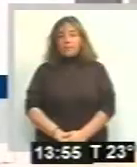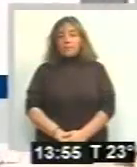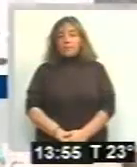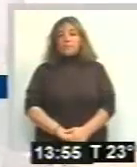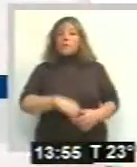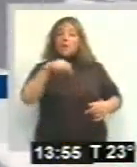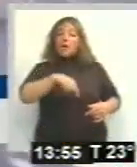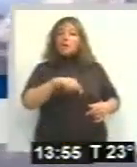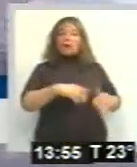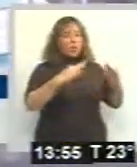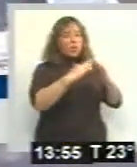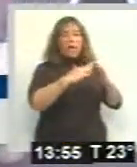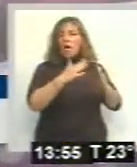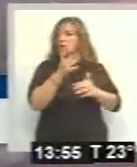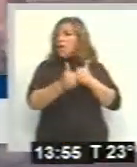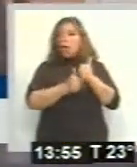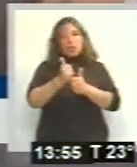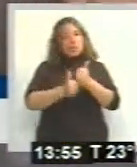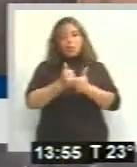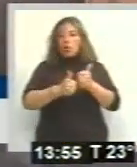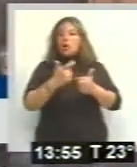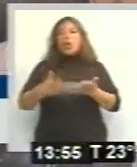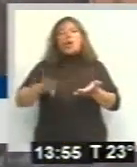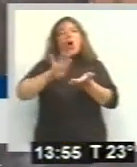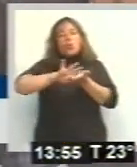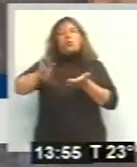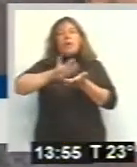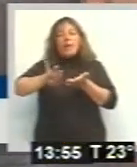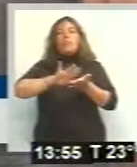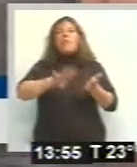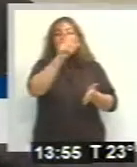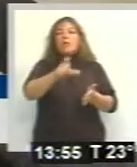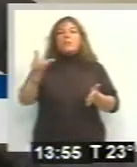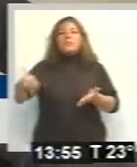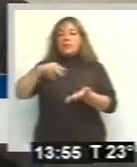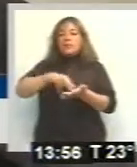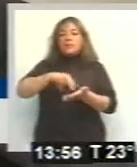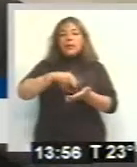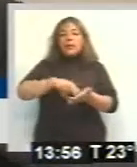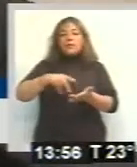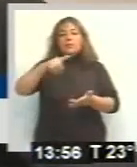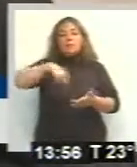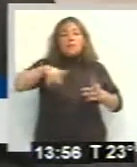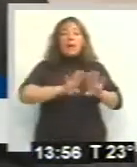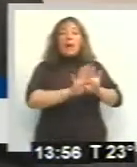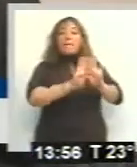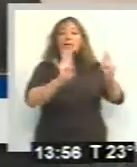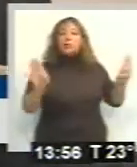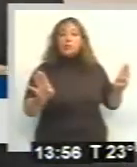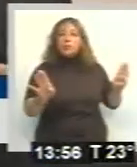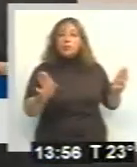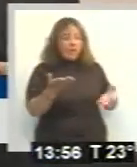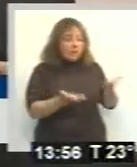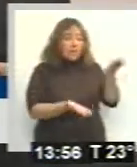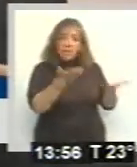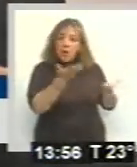Histórico, estamos por fin cumpliendo una deuda que teníamos como salteños. Vamos a hacer la apertura de sobres para la licitación de la construcción de la